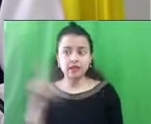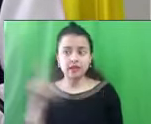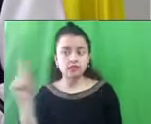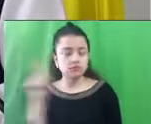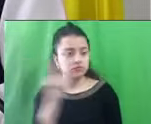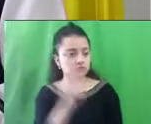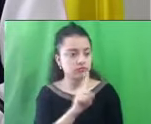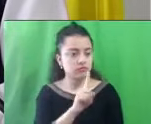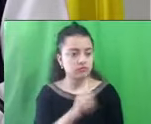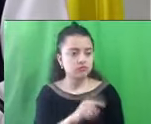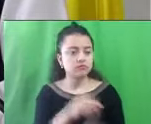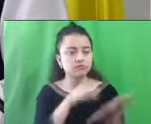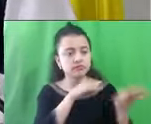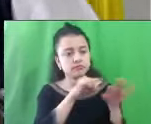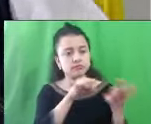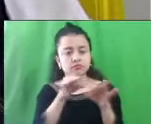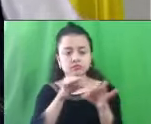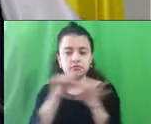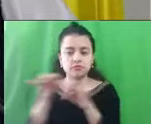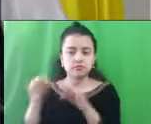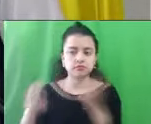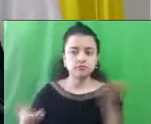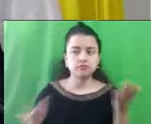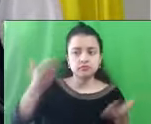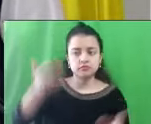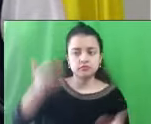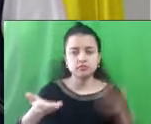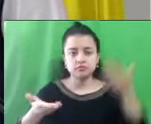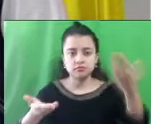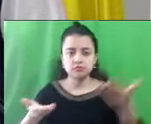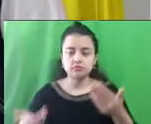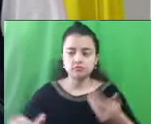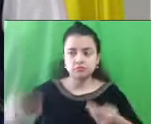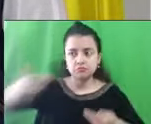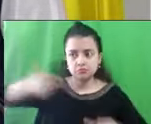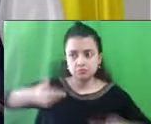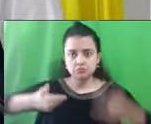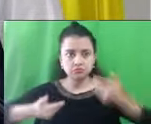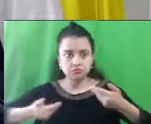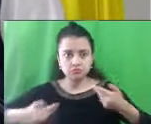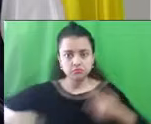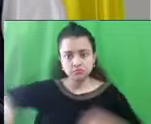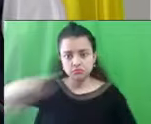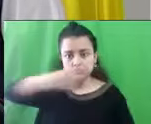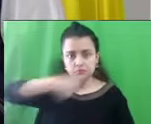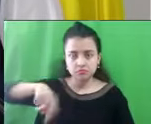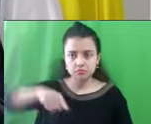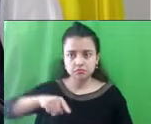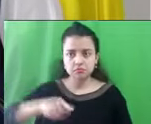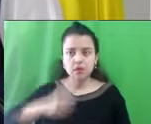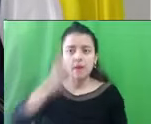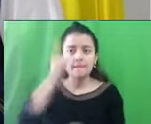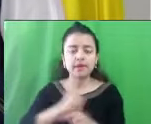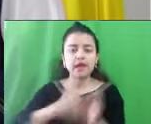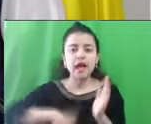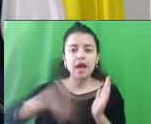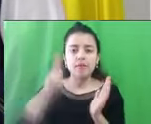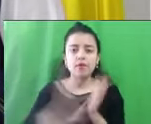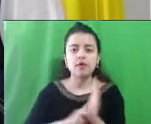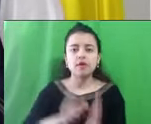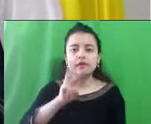al Consejo Municipal y los incremento fue aprobado el 30 de diciembre del 2021